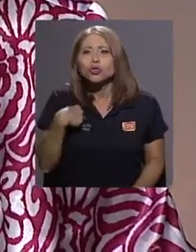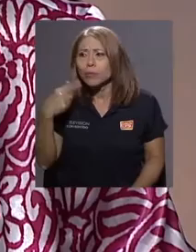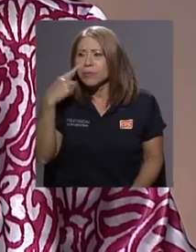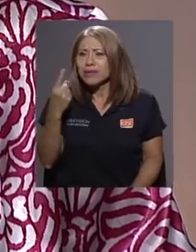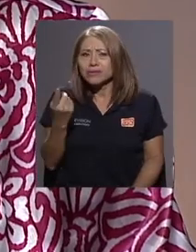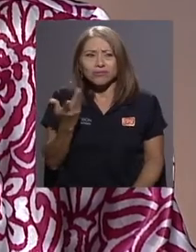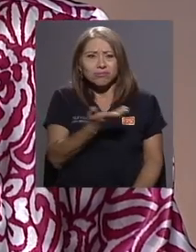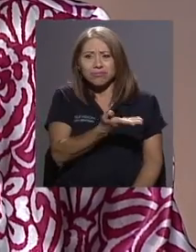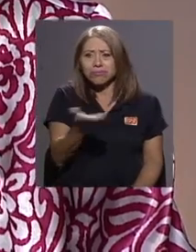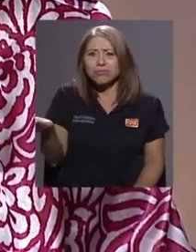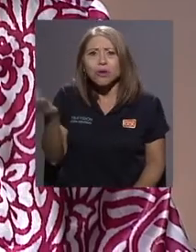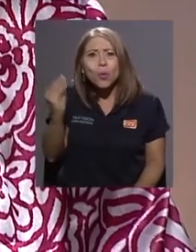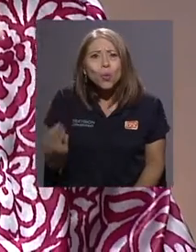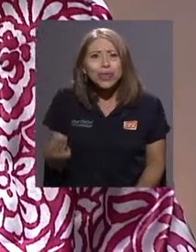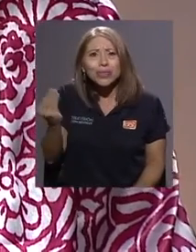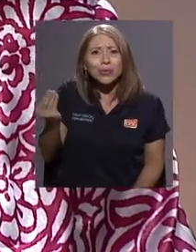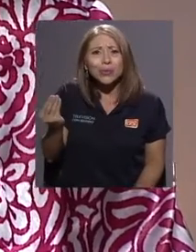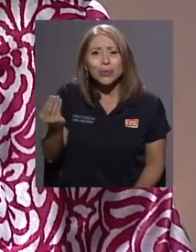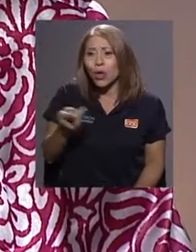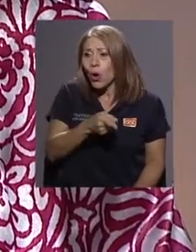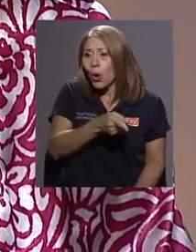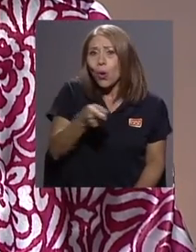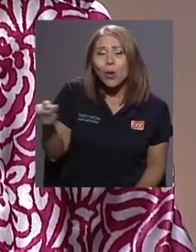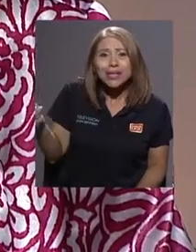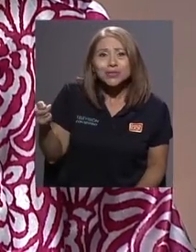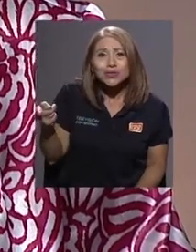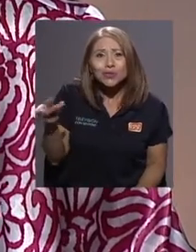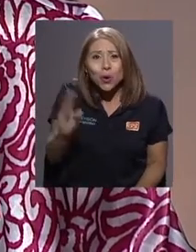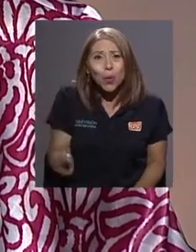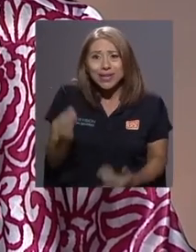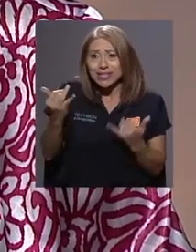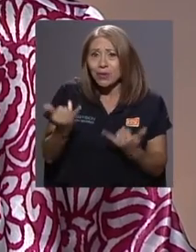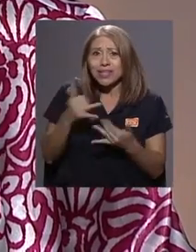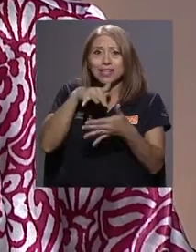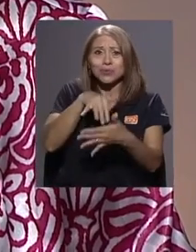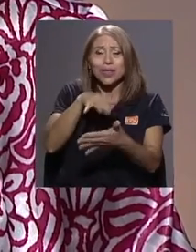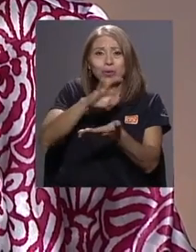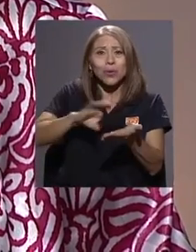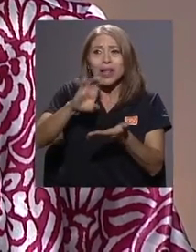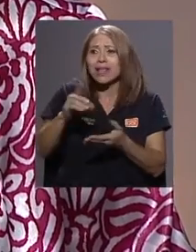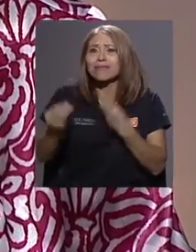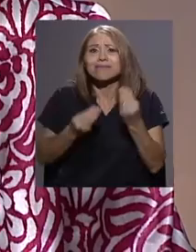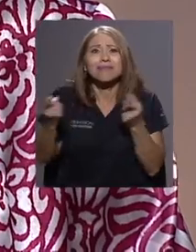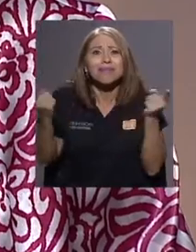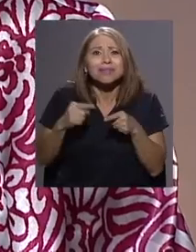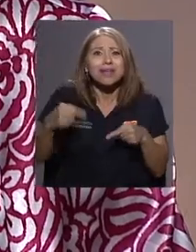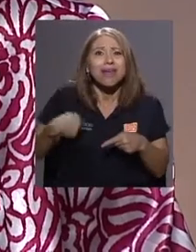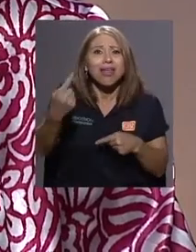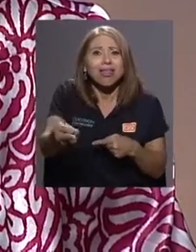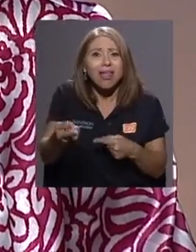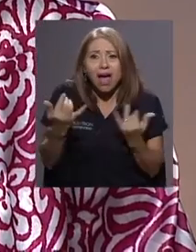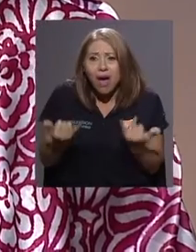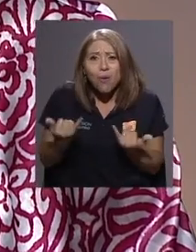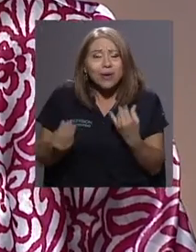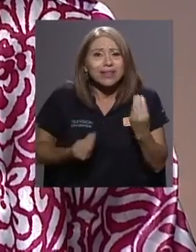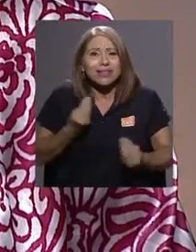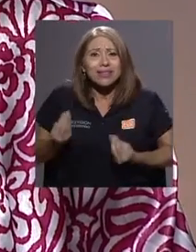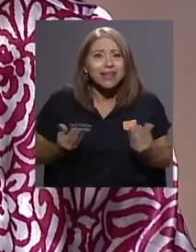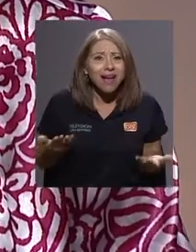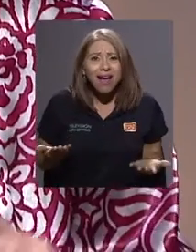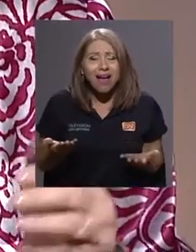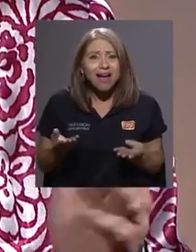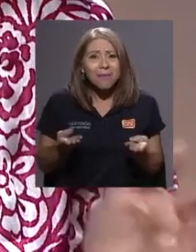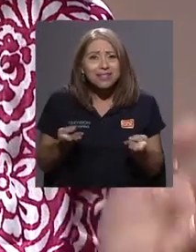que va a ser de la juventud de estos chicos que ahorita están en secundaria están en bachillerato o sea